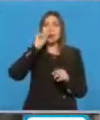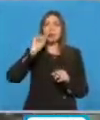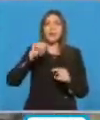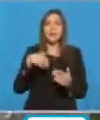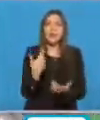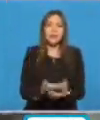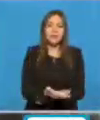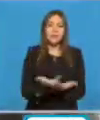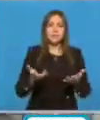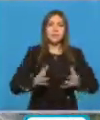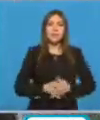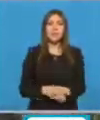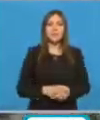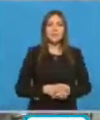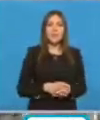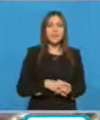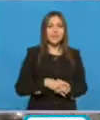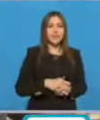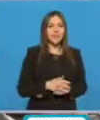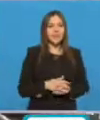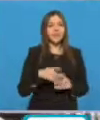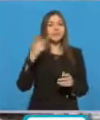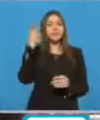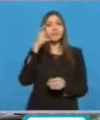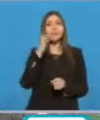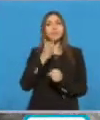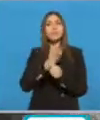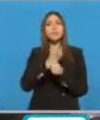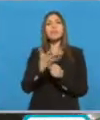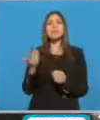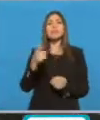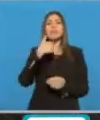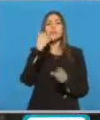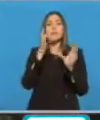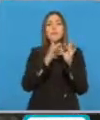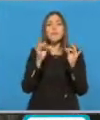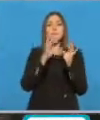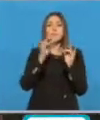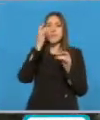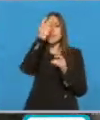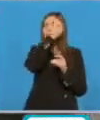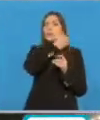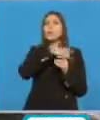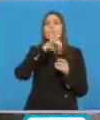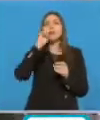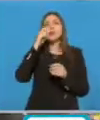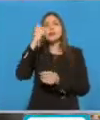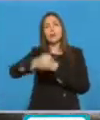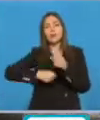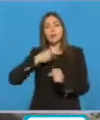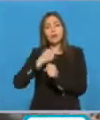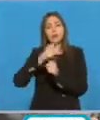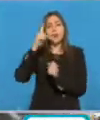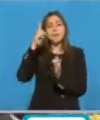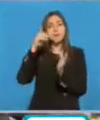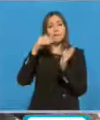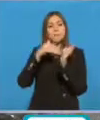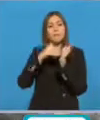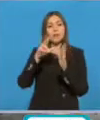como a las de acá, tío Alberto. Pero bueno, todo lo que yo le quiero decir, tío Alberto, es que en el año de